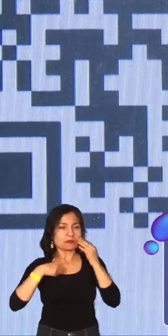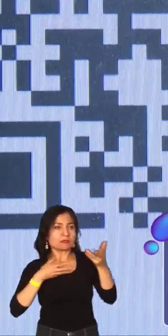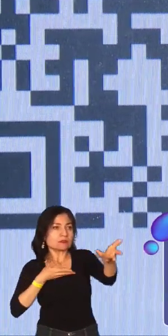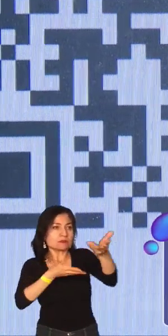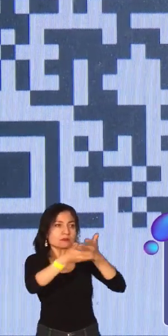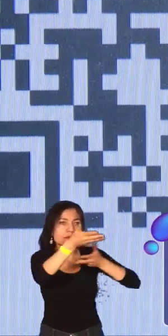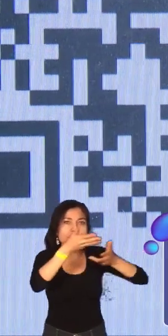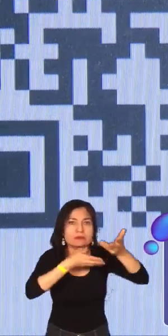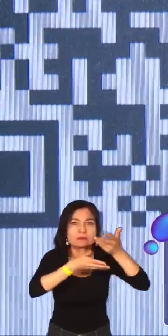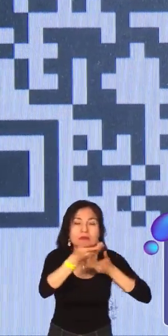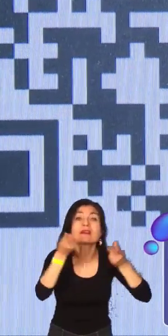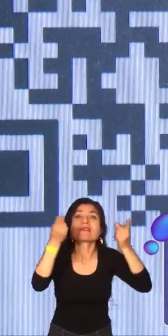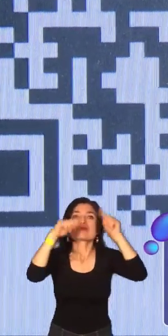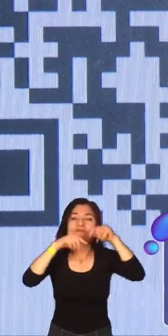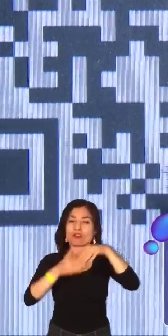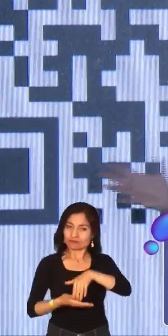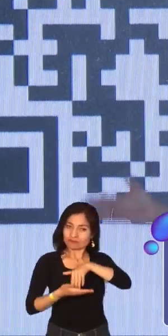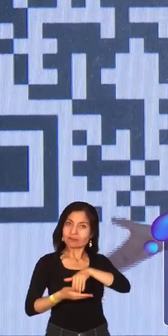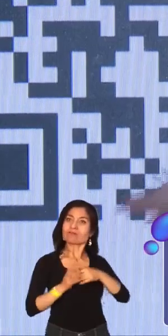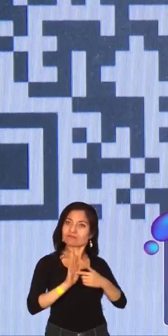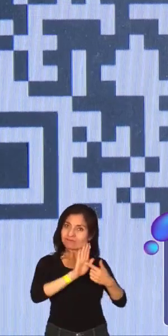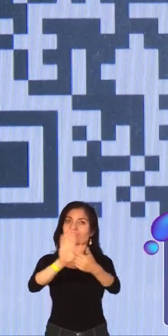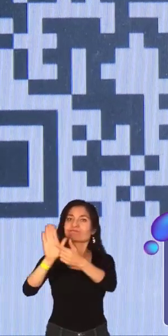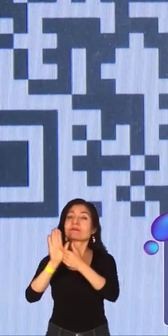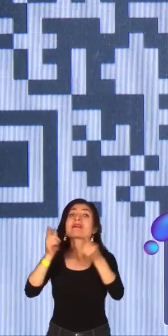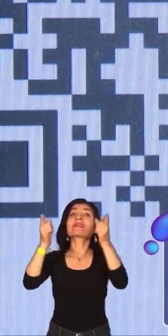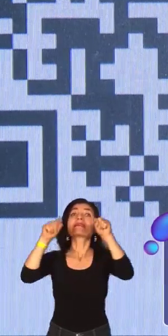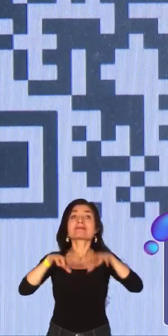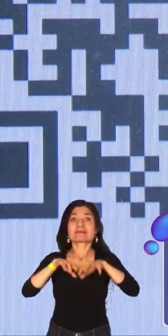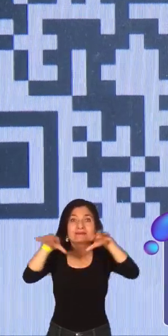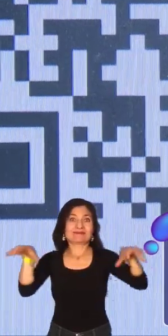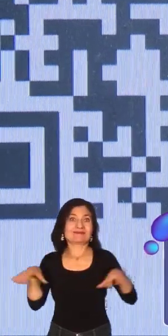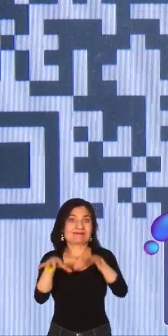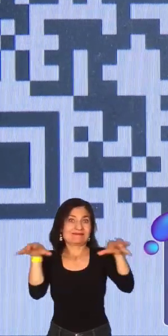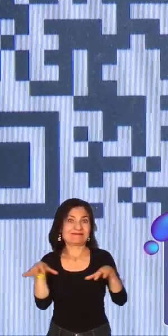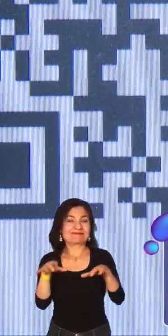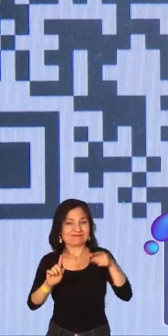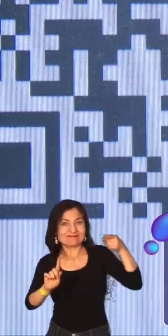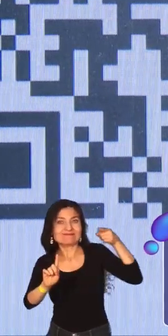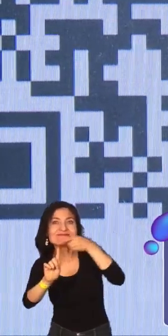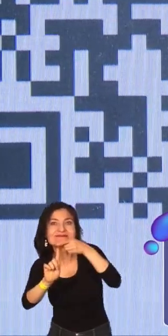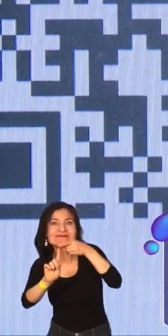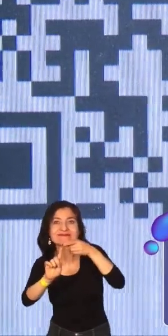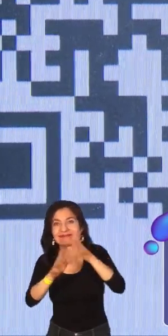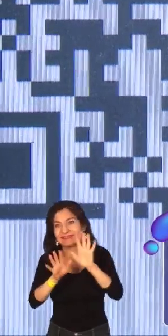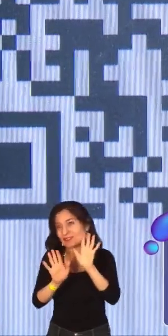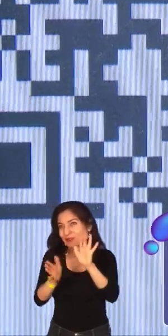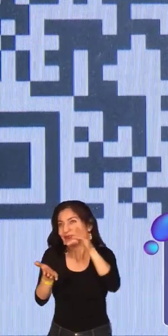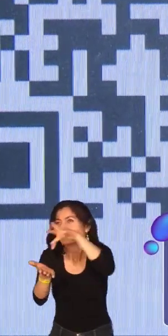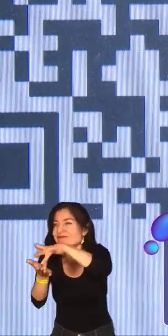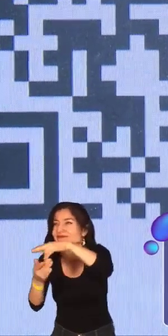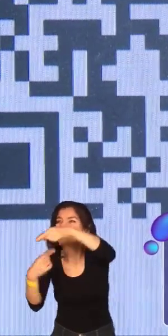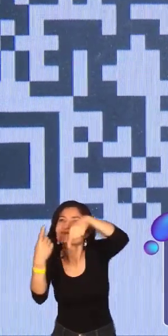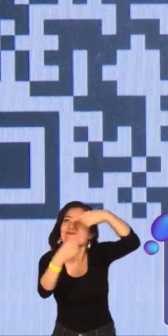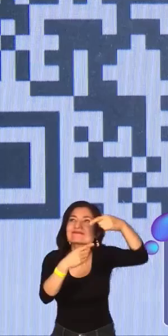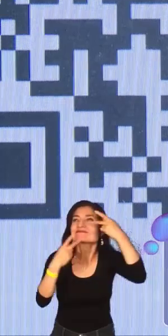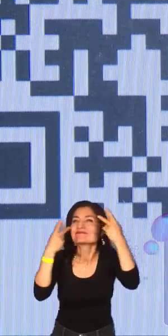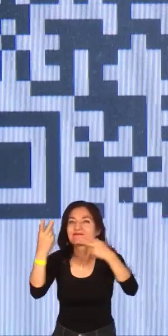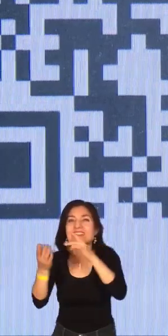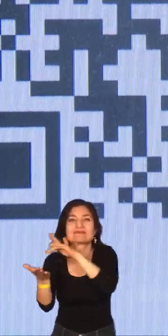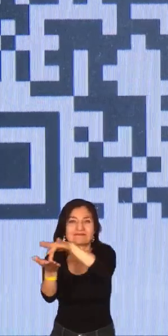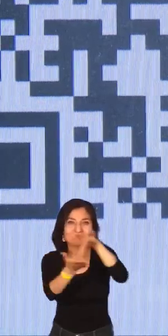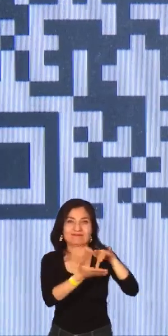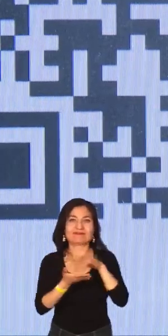y el posicionamiento, ¿verdad?, pues hay actividades específicas para los destinos turísticos inteligentes donde se puede participar.